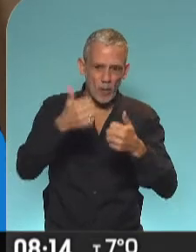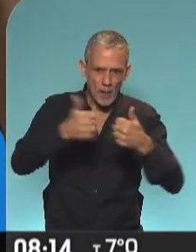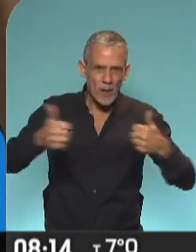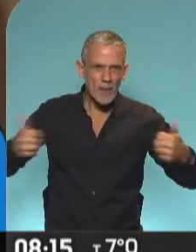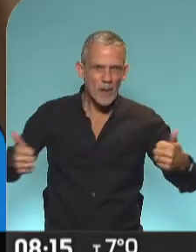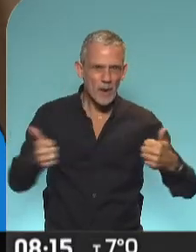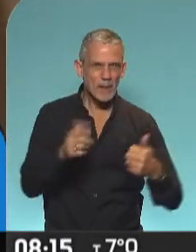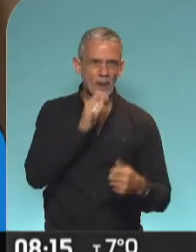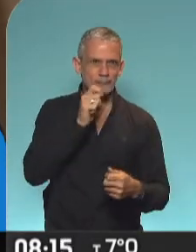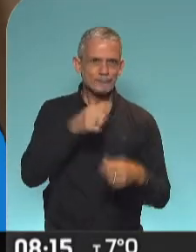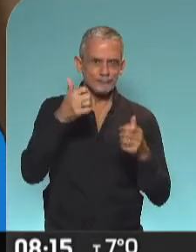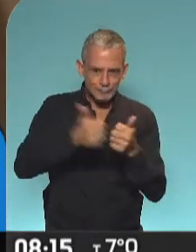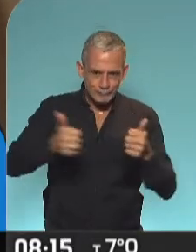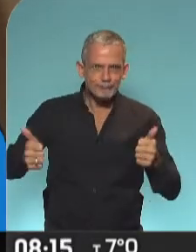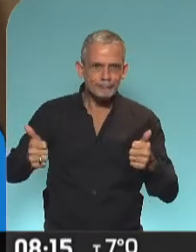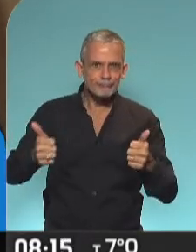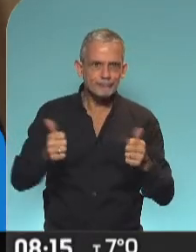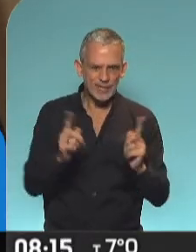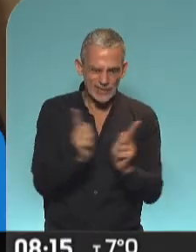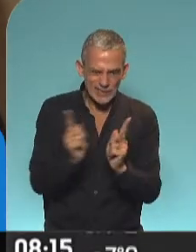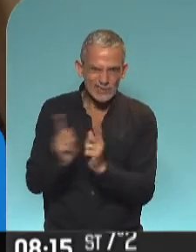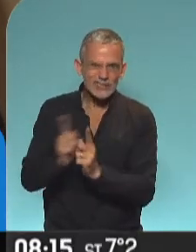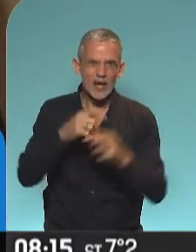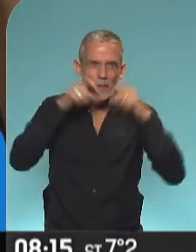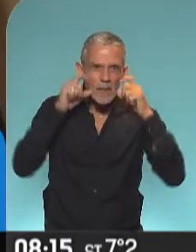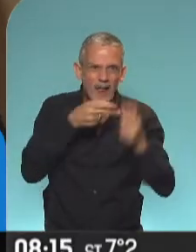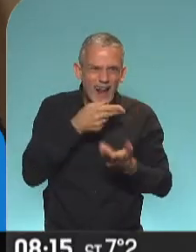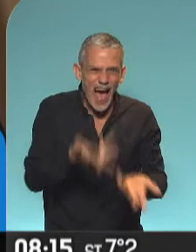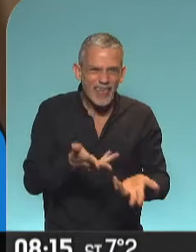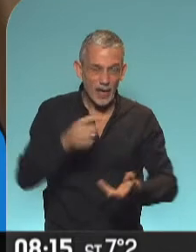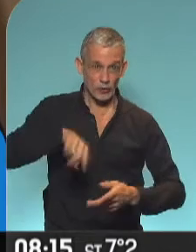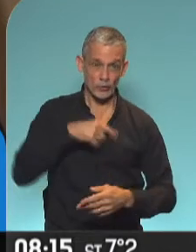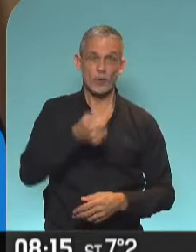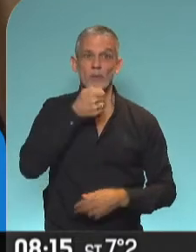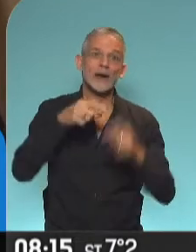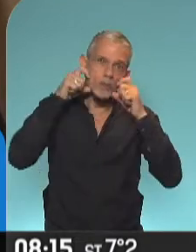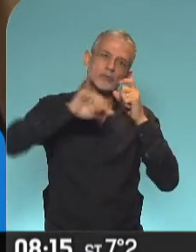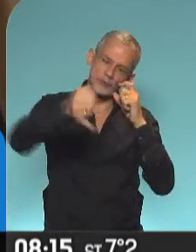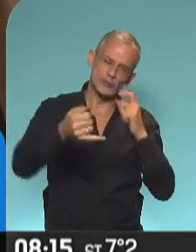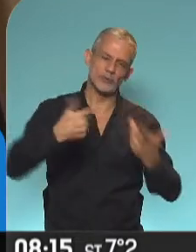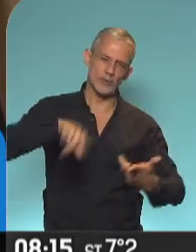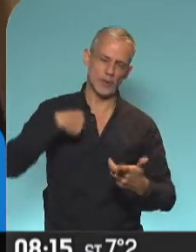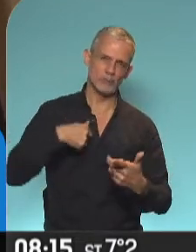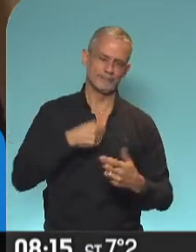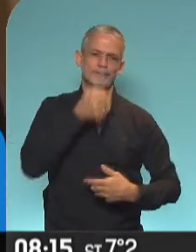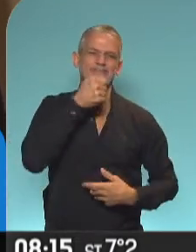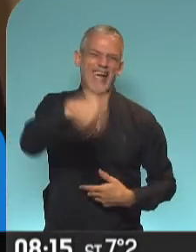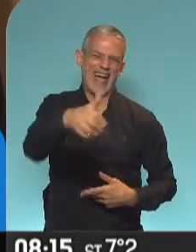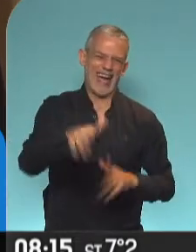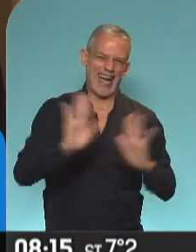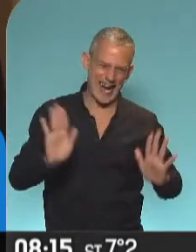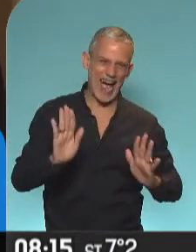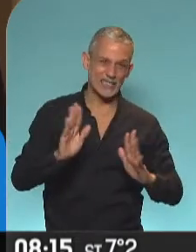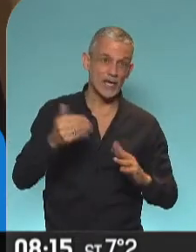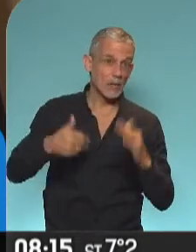todo tipo de canal y de todo tipo de programa sin barbijo. Nosotros los mobileros con barbijo, pero somos los soldados de una larga fila de jerarquías que no